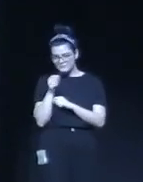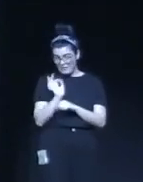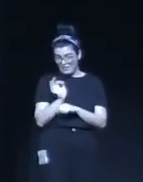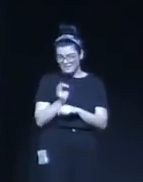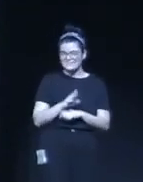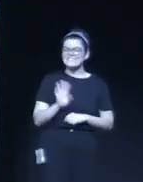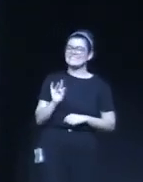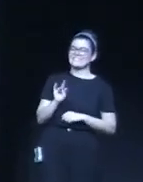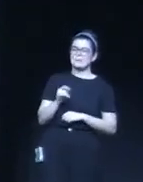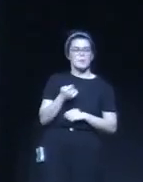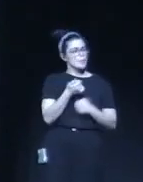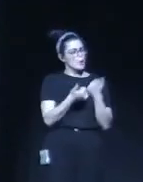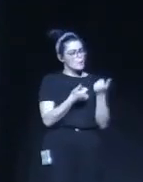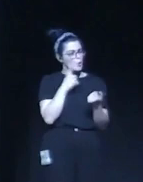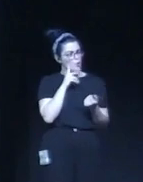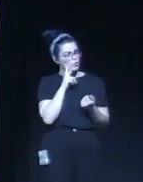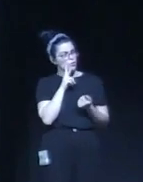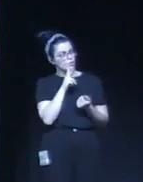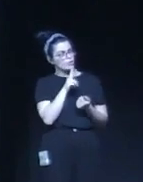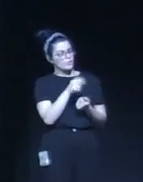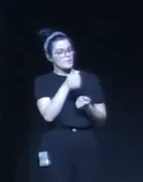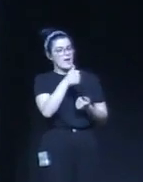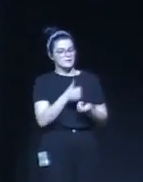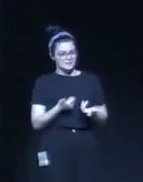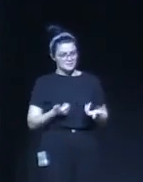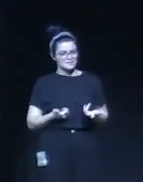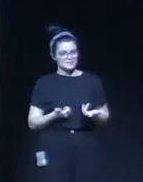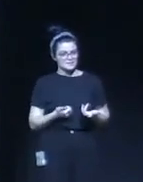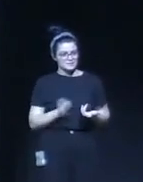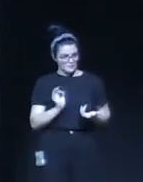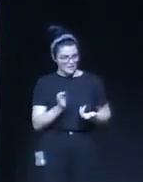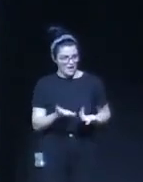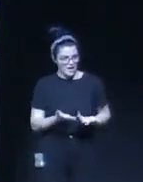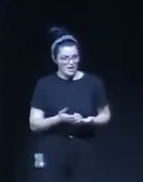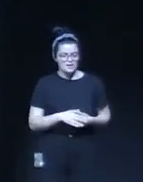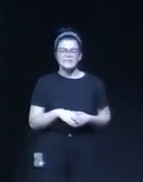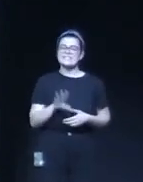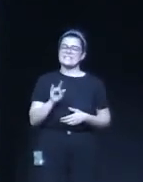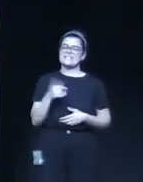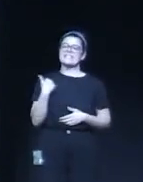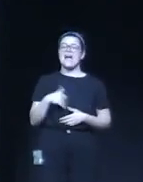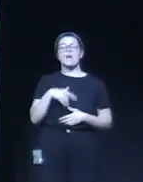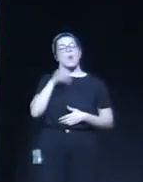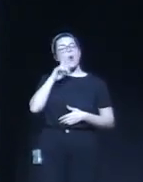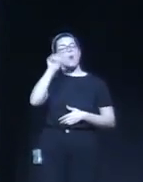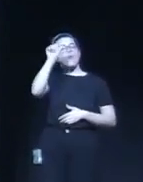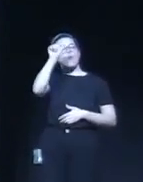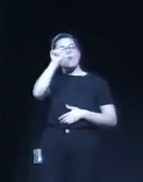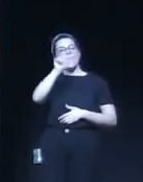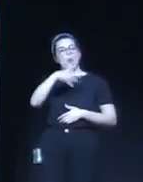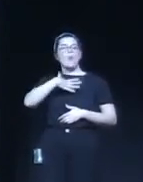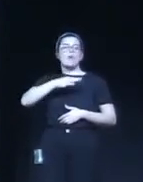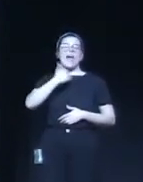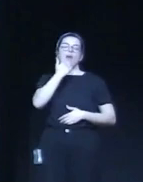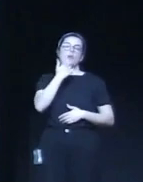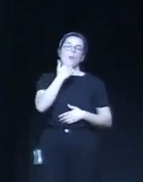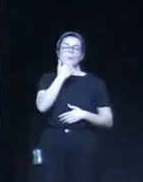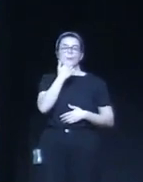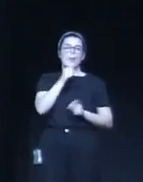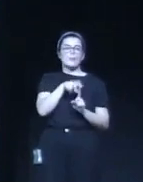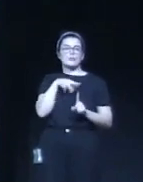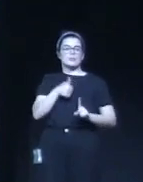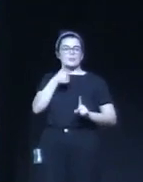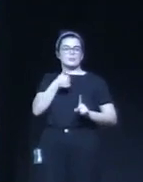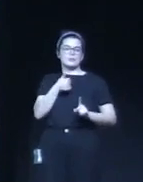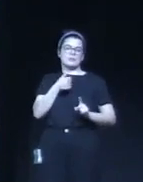Pero cada vez menos, ¿no? Yo me estoy acostumbrado. Cada vez menos, sí, ¿no? Sí, bueno. Ya lo veo como la cosa más natural. Uh-huh.